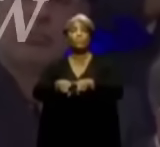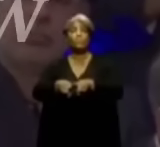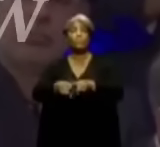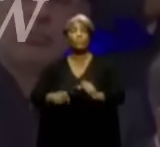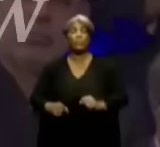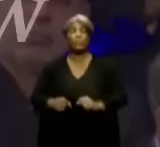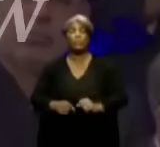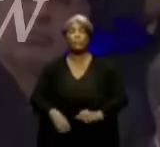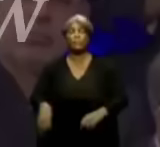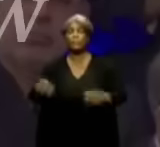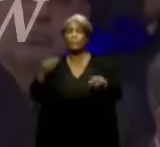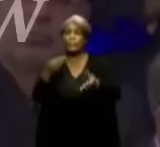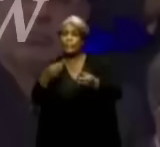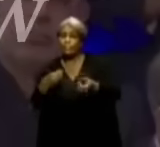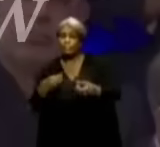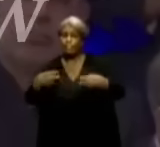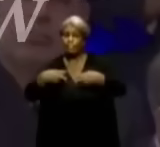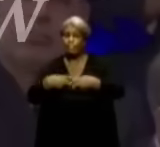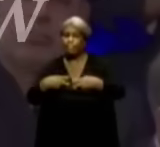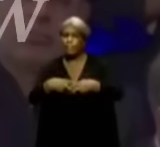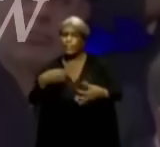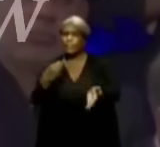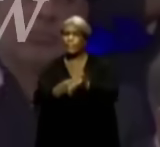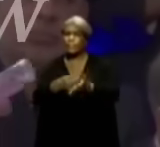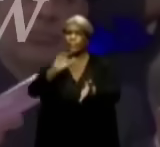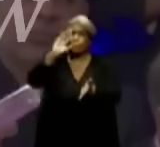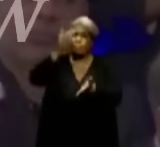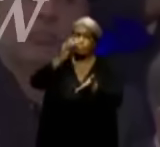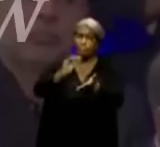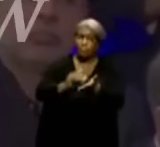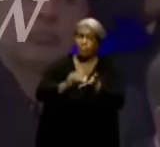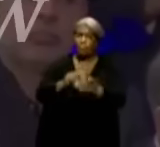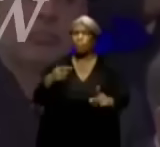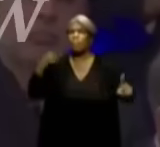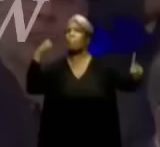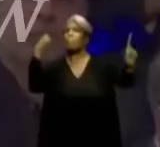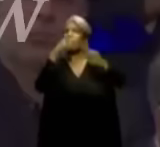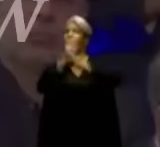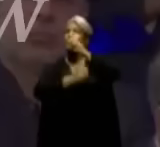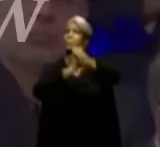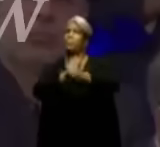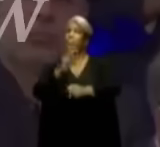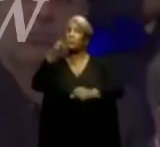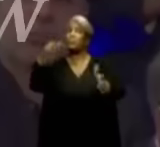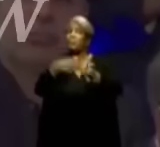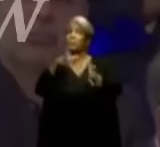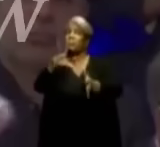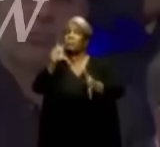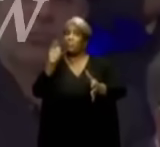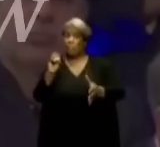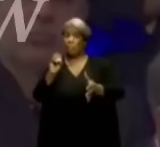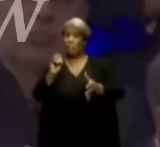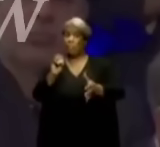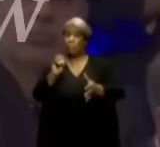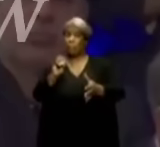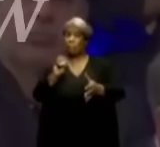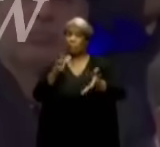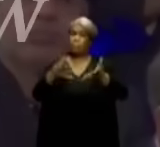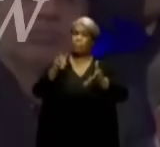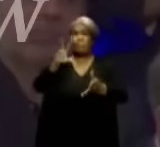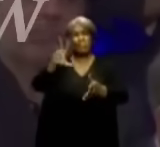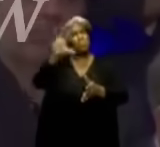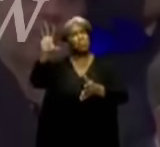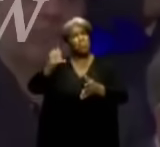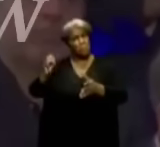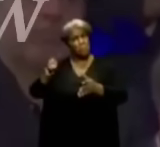de mínimo costo con el objetivo estratégico de alcanzar para el año 2030 por lo menos un 25% de la producción de